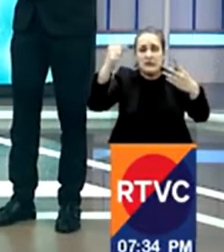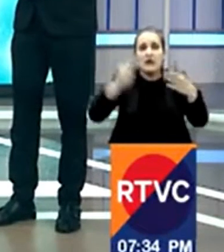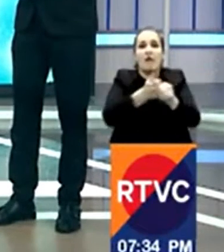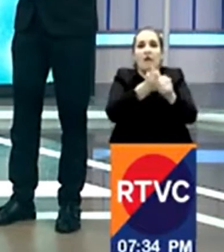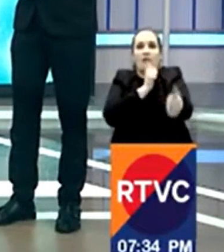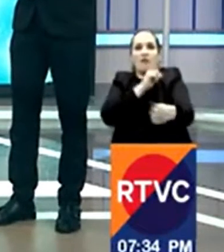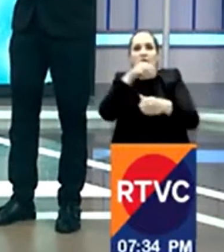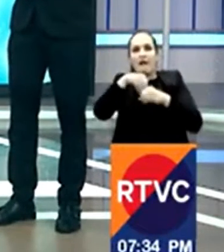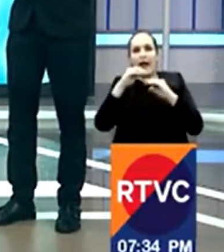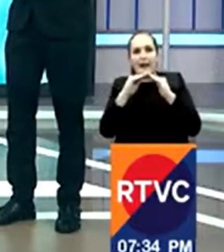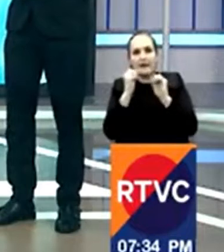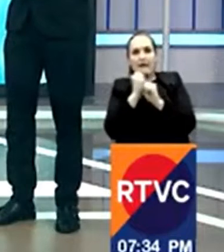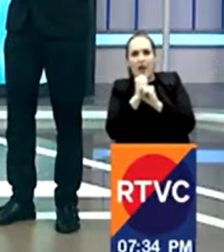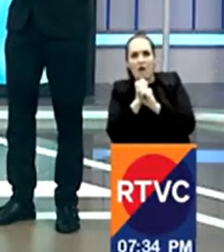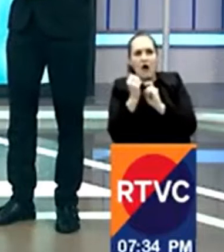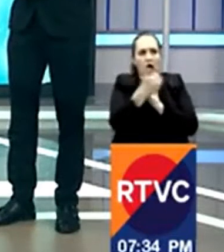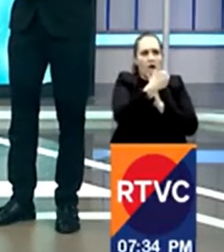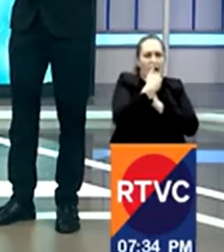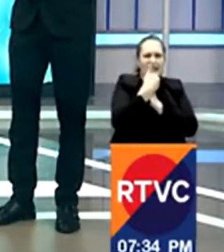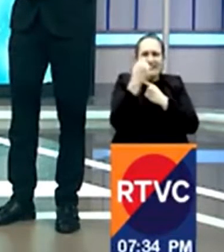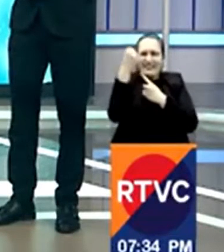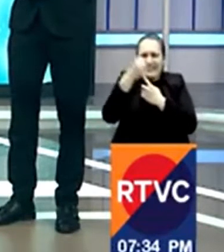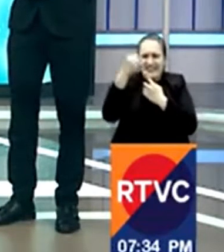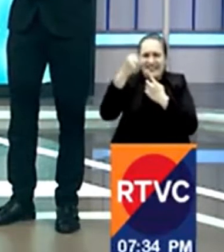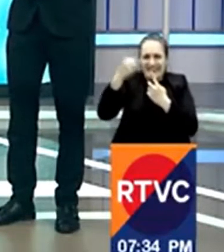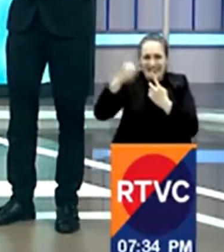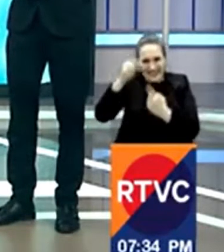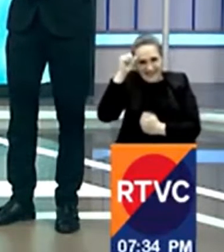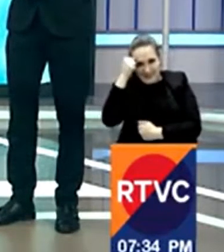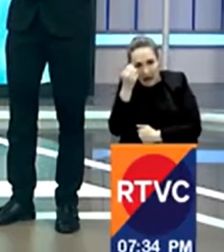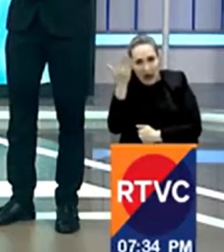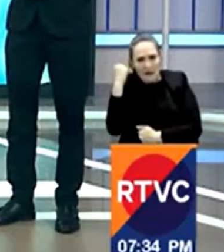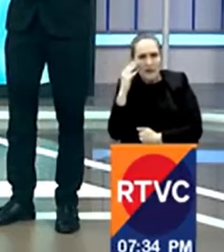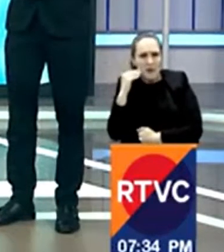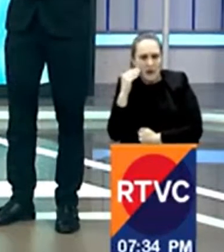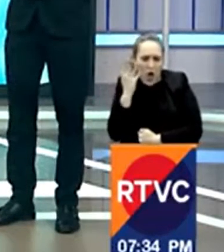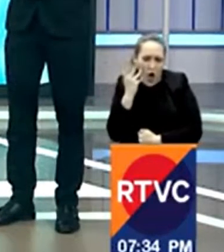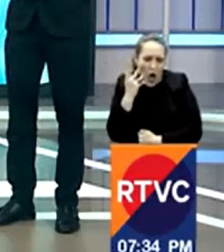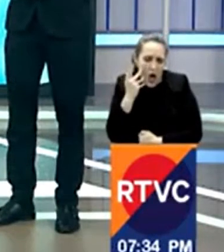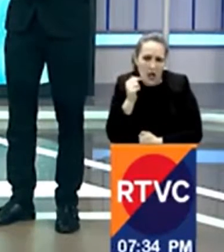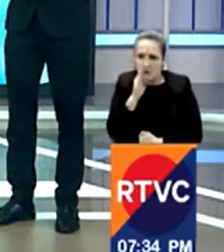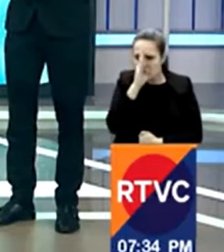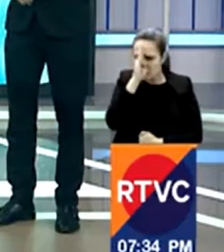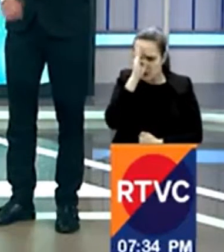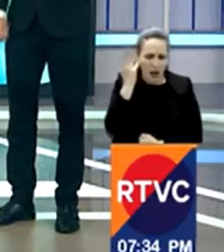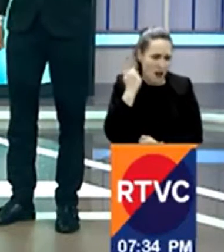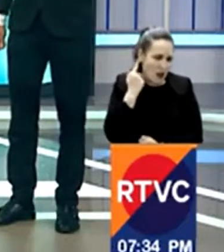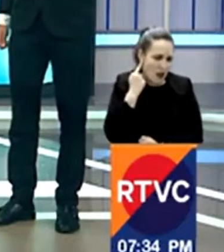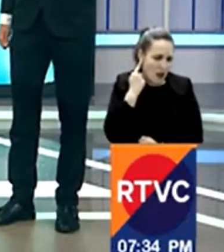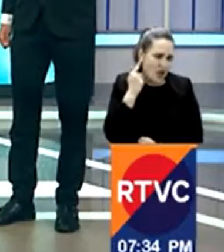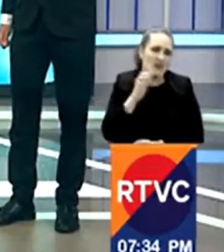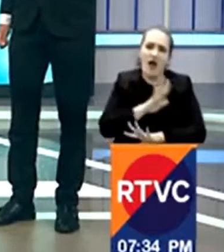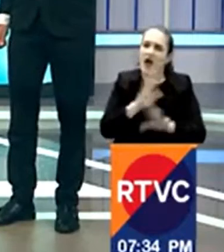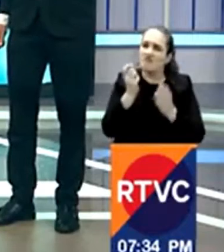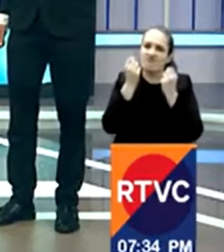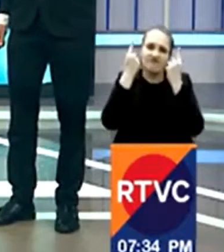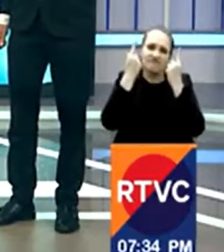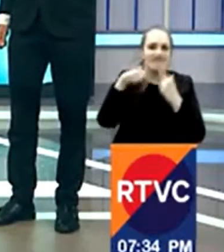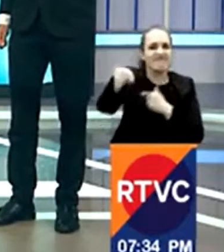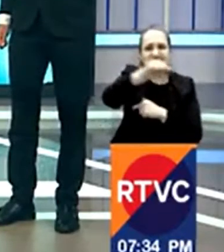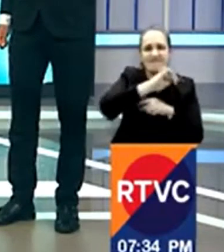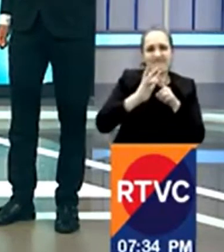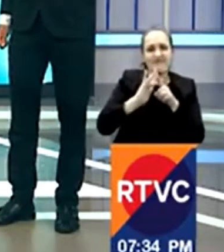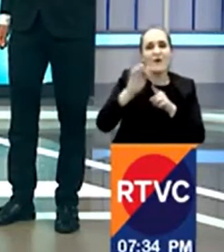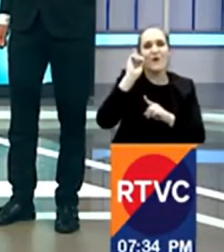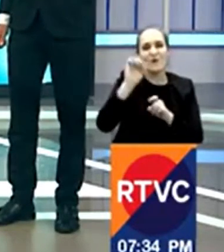y aislamiento preventivo fueron algunos términos que se incluyeron en la cotidianidad de millones de colombianos y colombianas a causa de la pandemia por